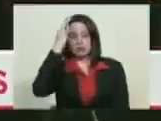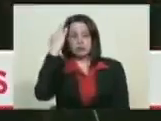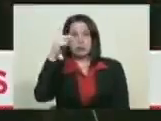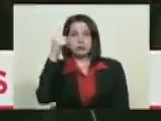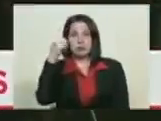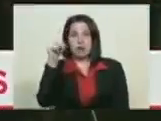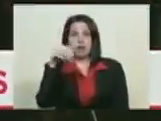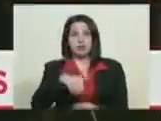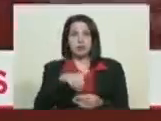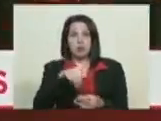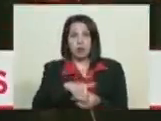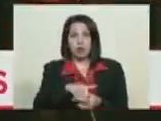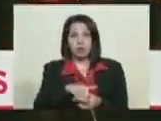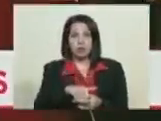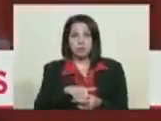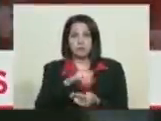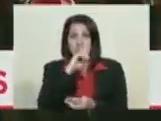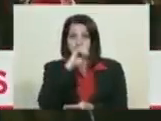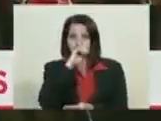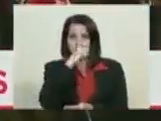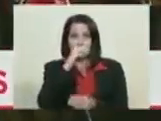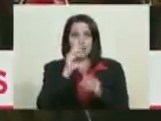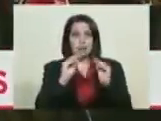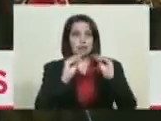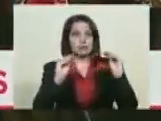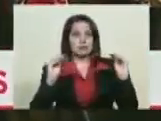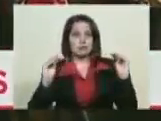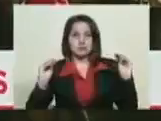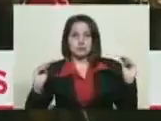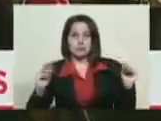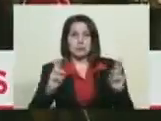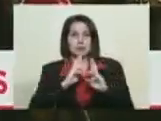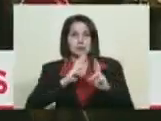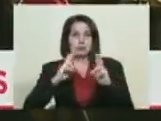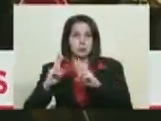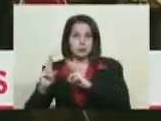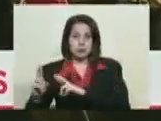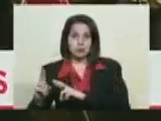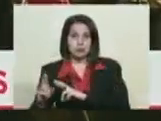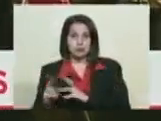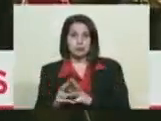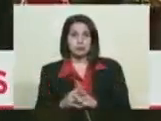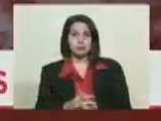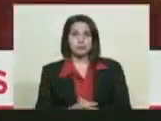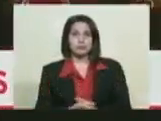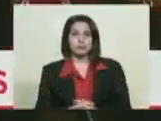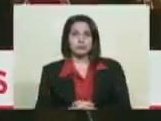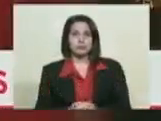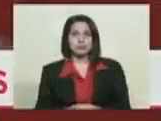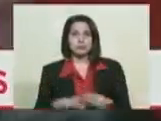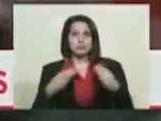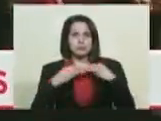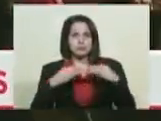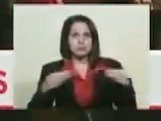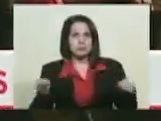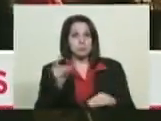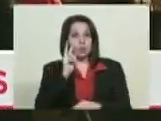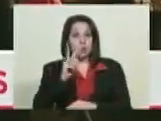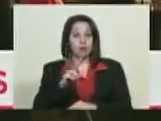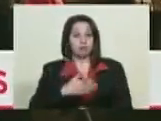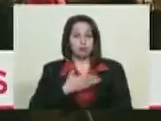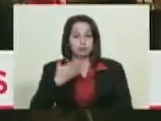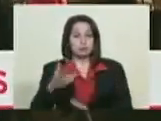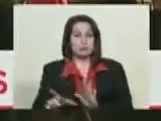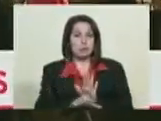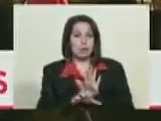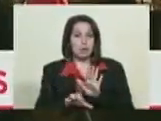Electoral anunció un conjunto de resultados y abrió la posibilidad legal